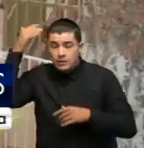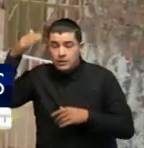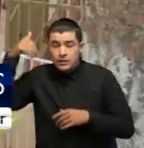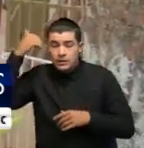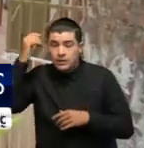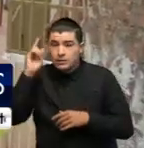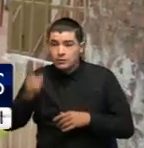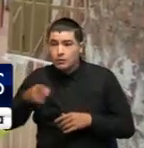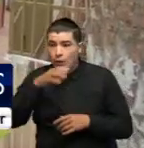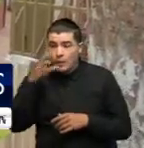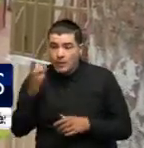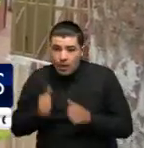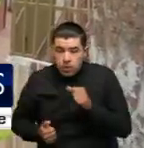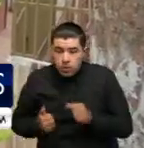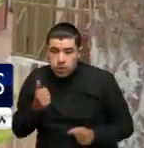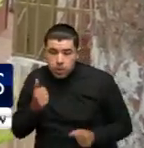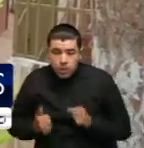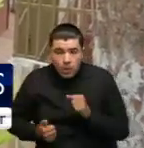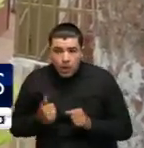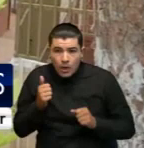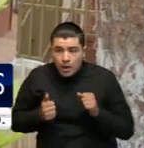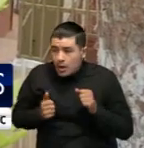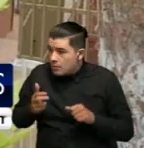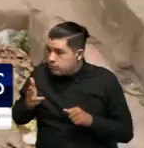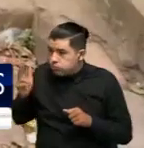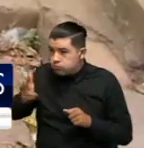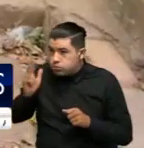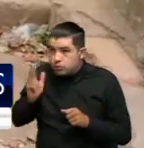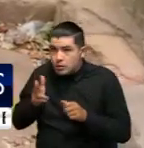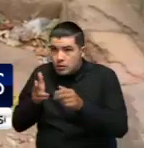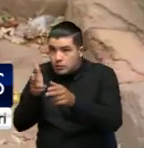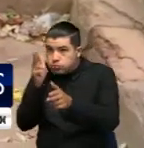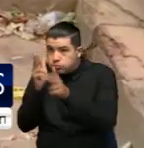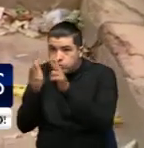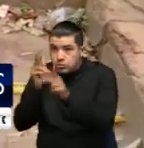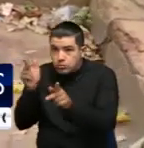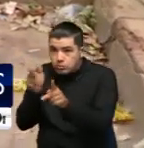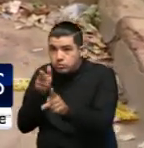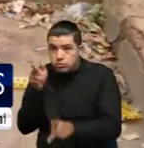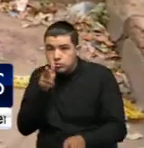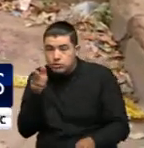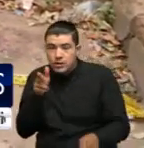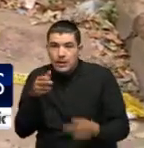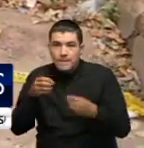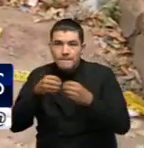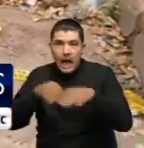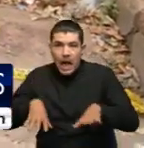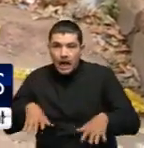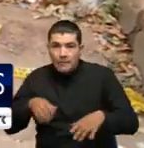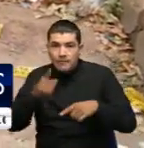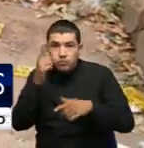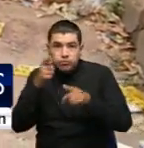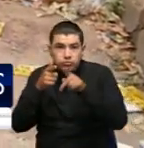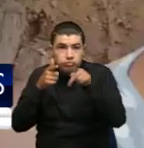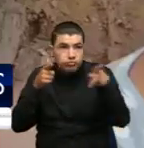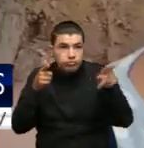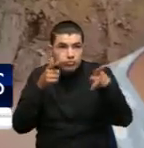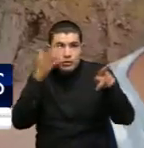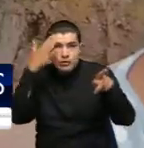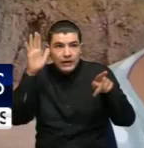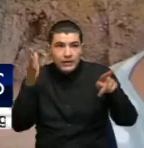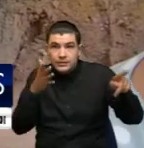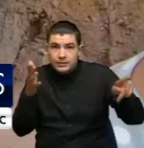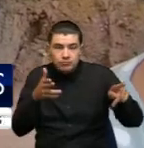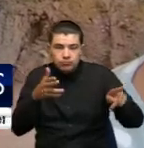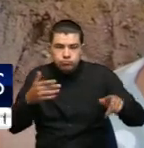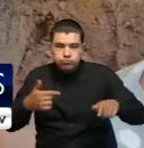Un hombre venía persiguiendo a otro, disparó y le dio en el pecho. A lo que ella